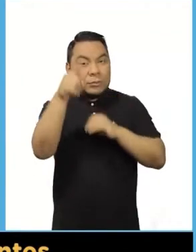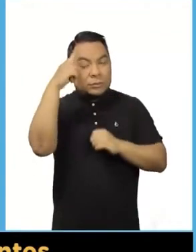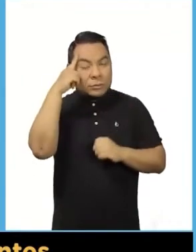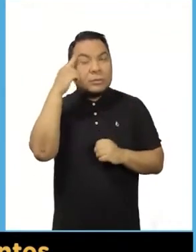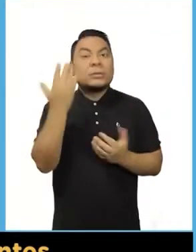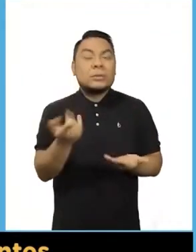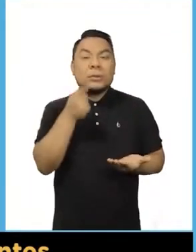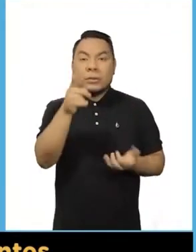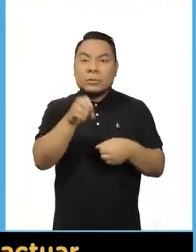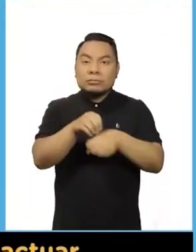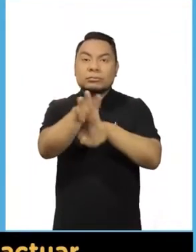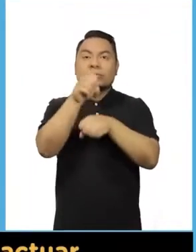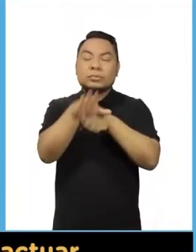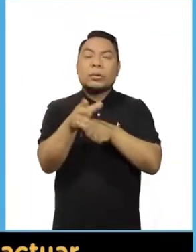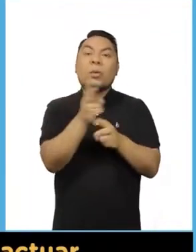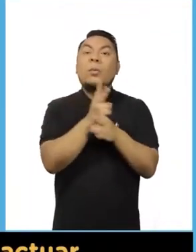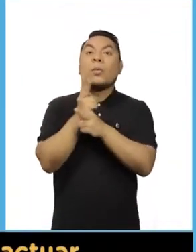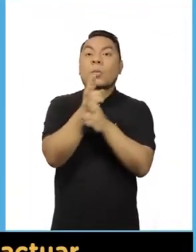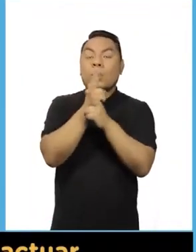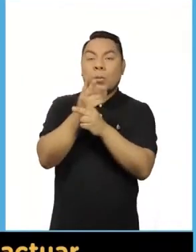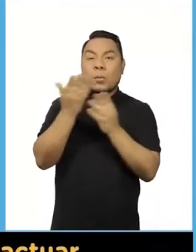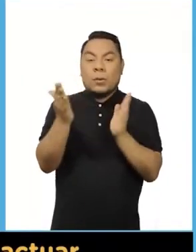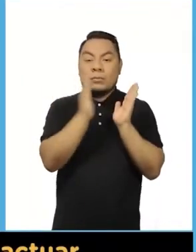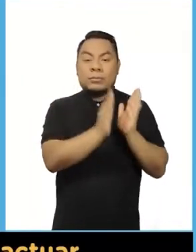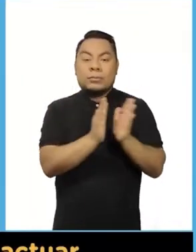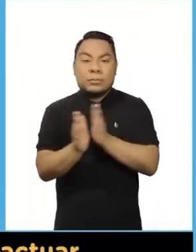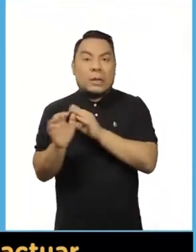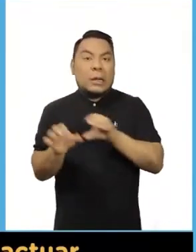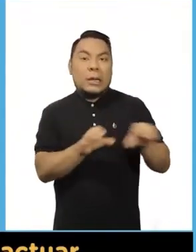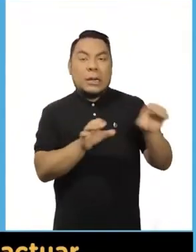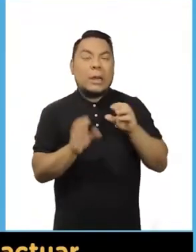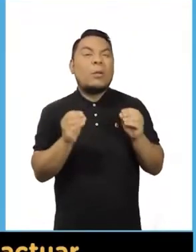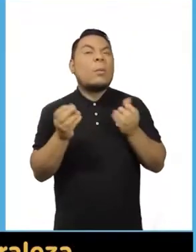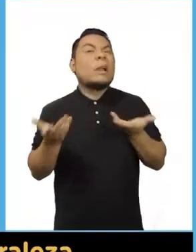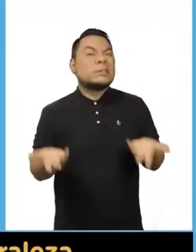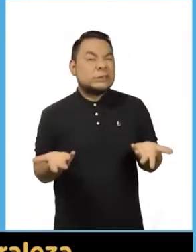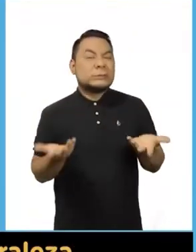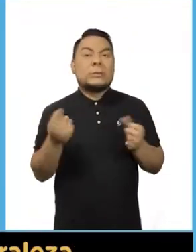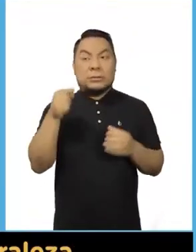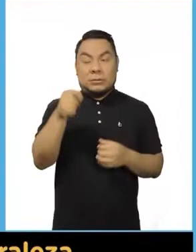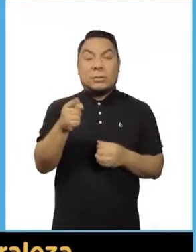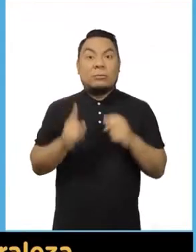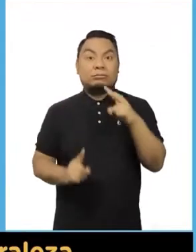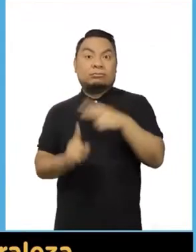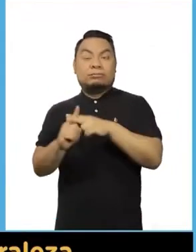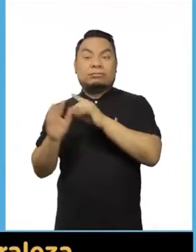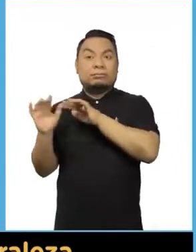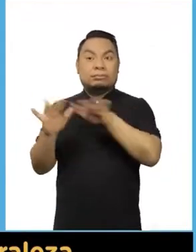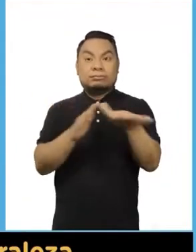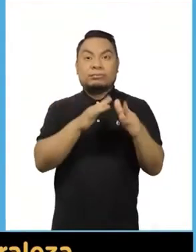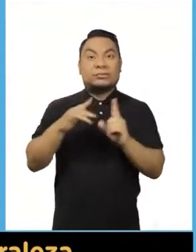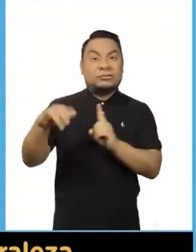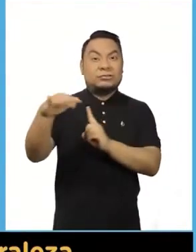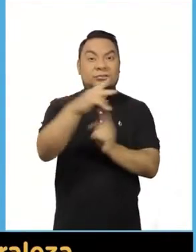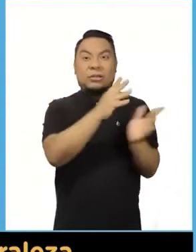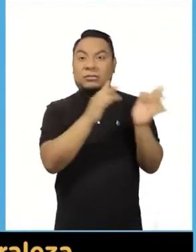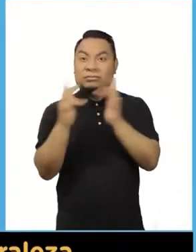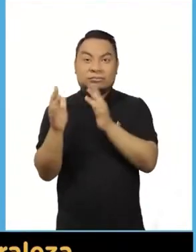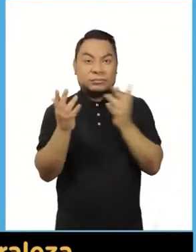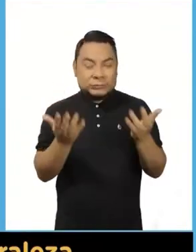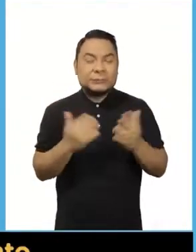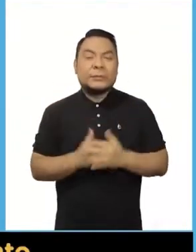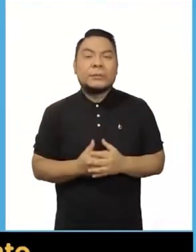importante que tomes las siguientes medidas de precaución y sepas cómo actuar si se registra este fenómeno de la